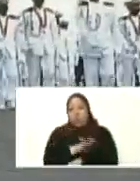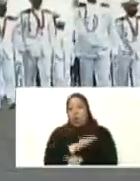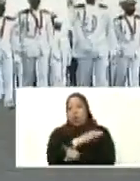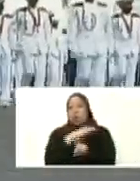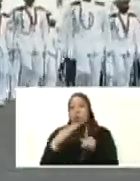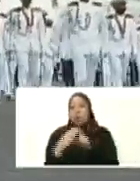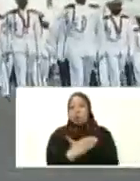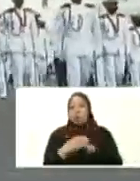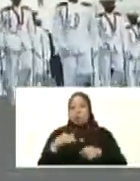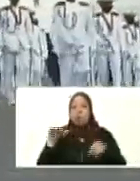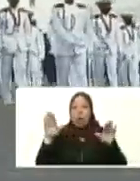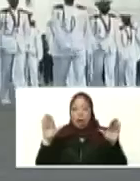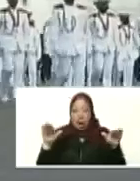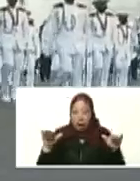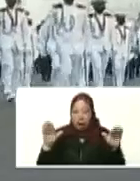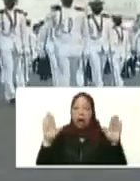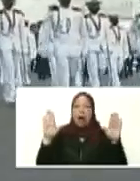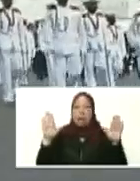cultura musulmana.